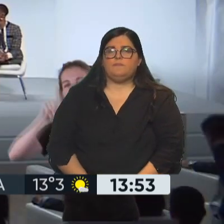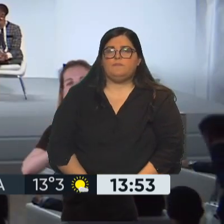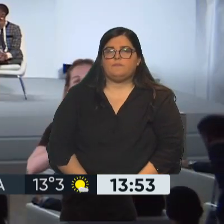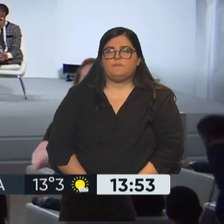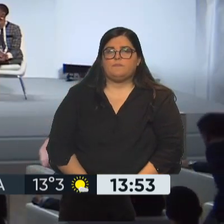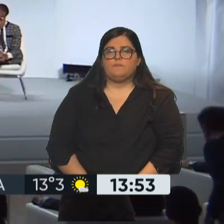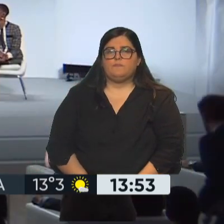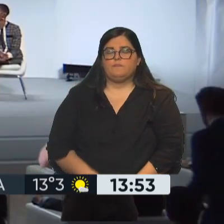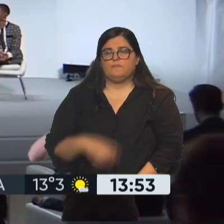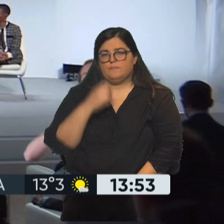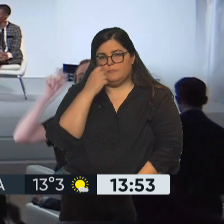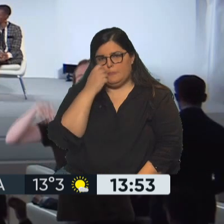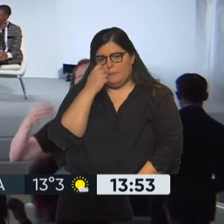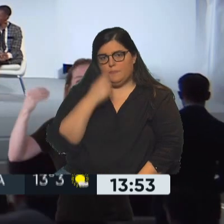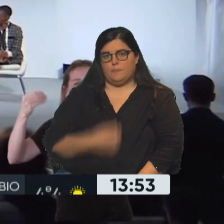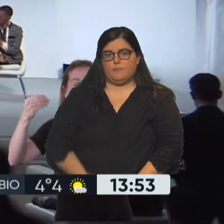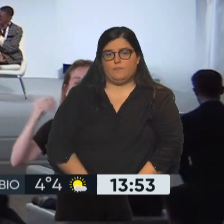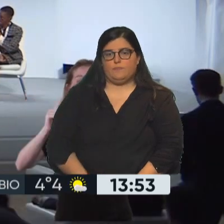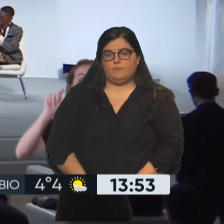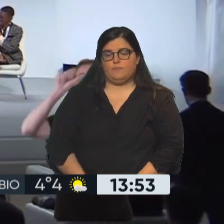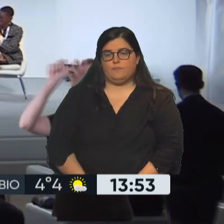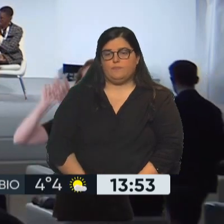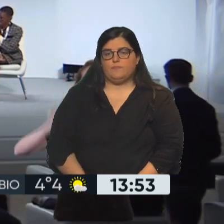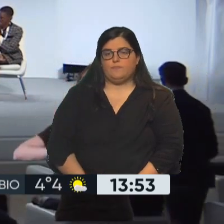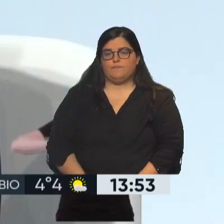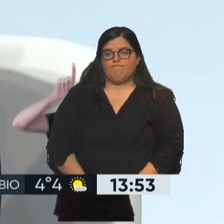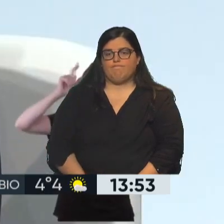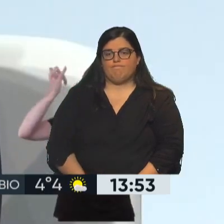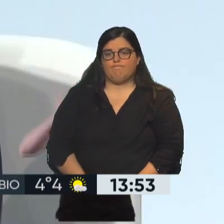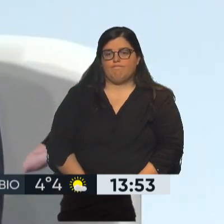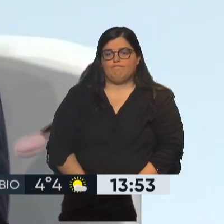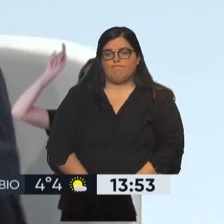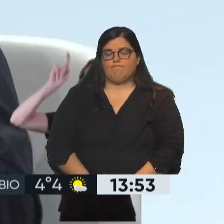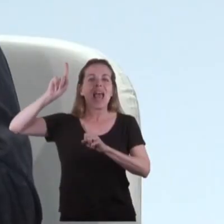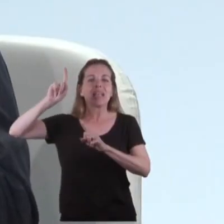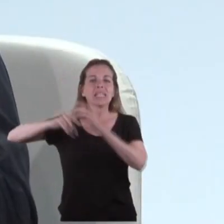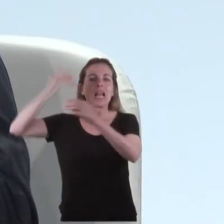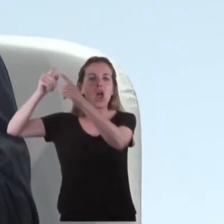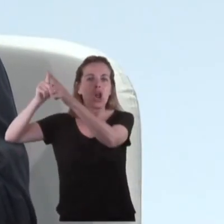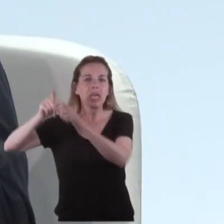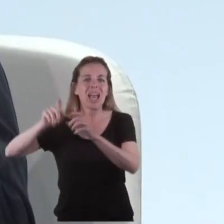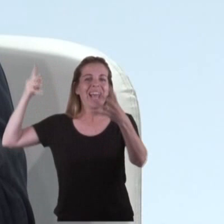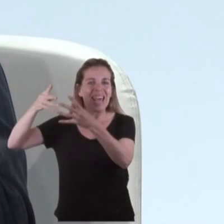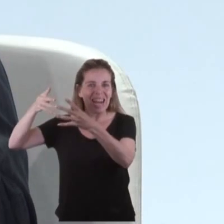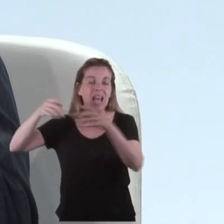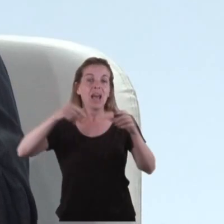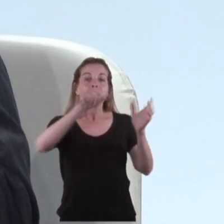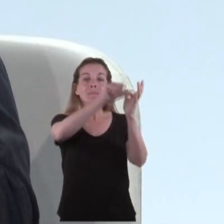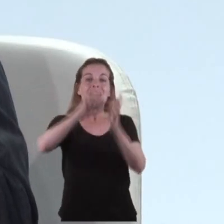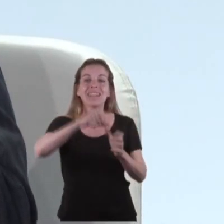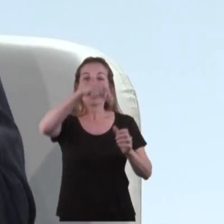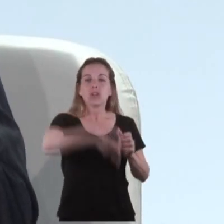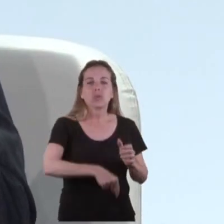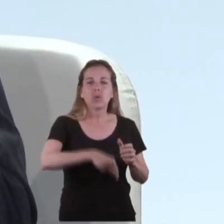discusión es que acá en el norte vuelan misiles pero en el sur se desarrolla el hambre ese es el problema que tenemos entonces